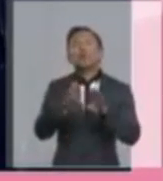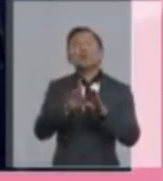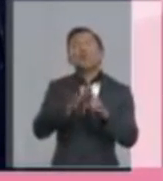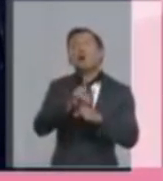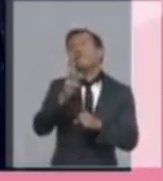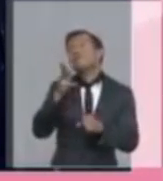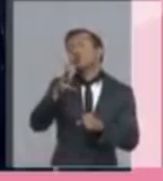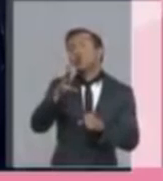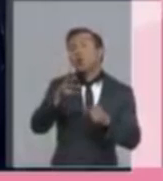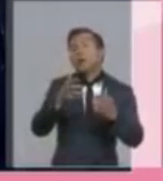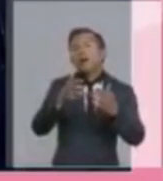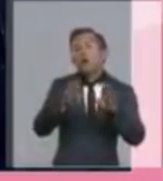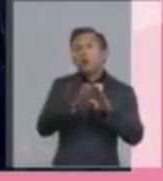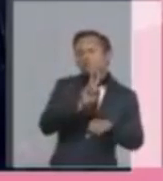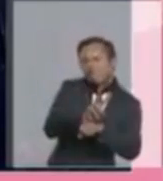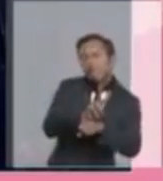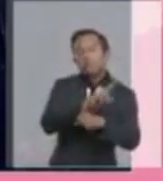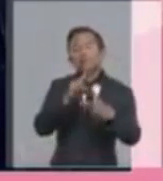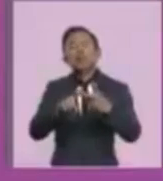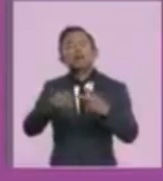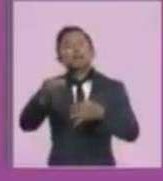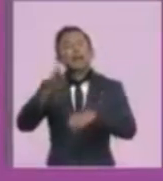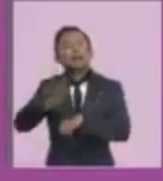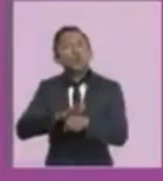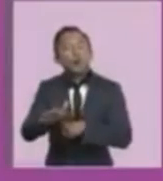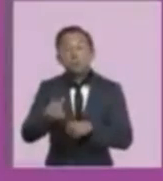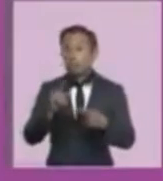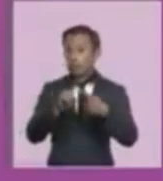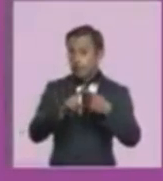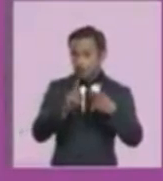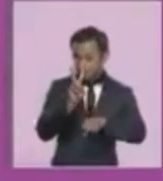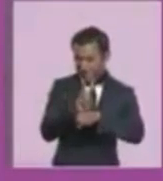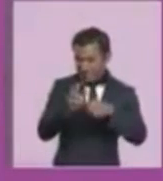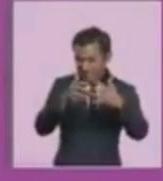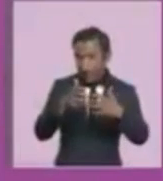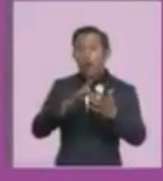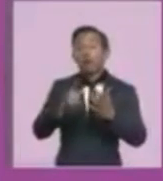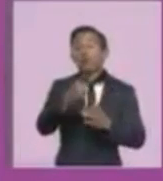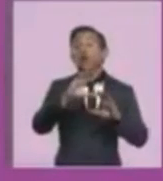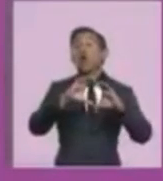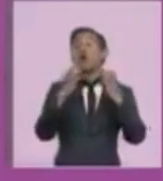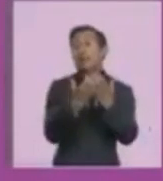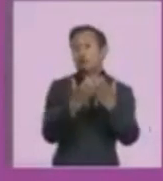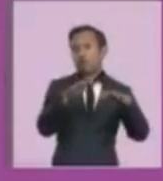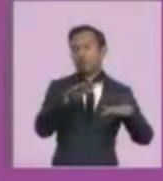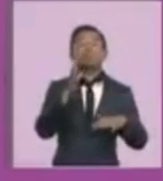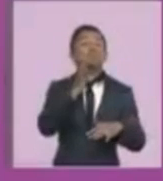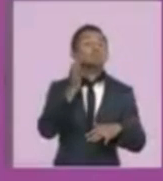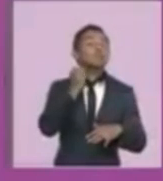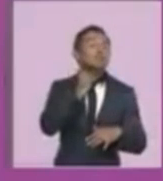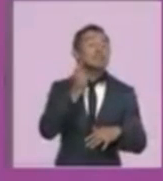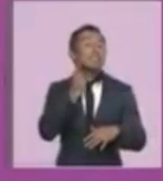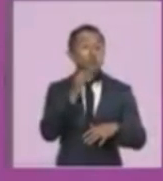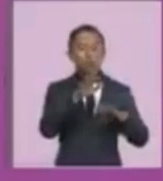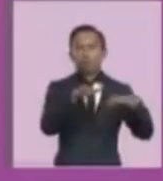El mecanismo tiene que ser el Congreso. El mecanismo tiene que ser el Congreso porque es ahí donde se aprueba el presupuesto. El Congreso revisa, el Congreso aprueba